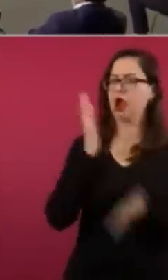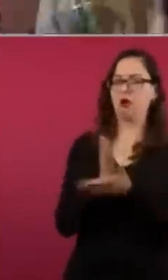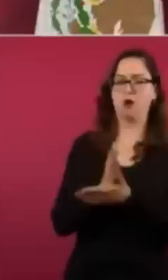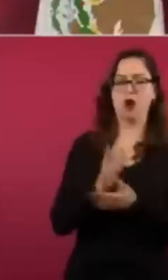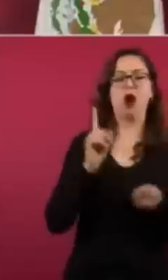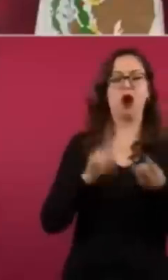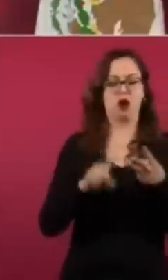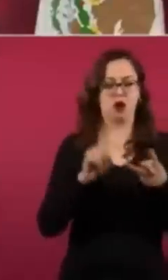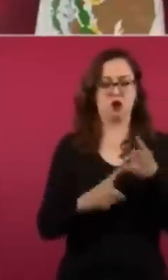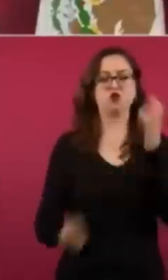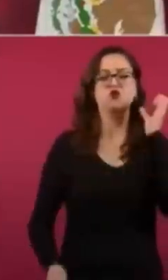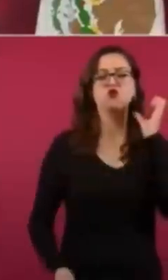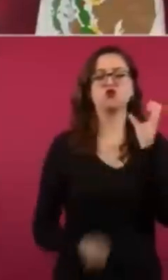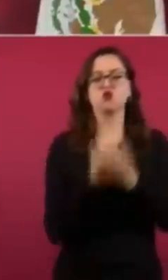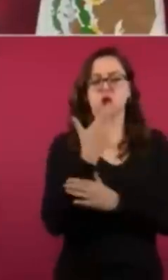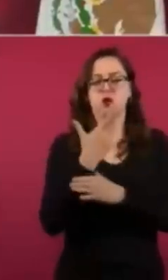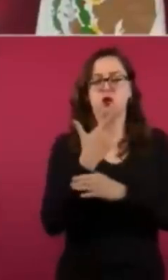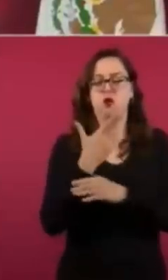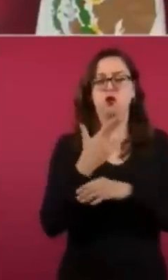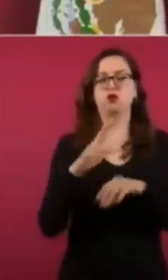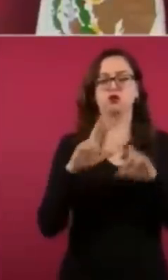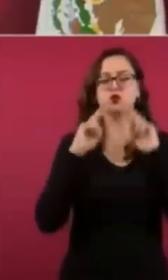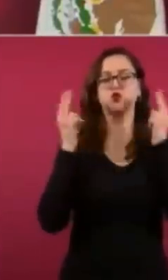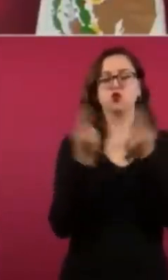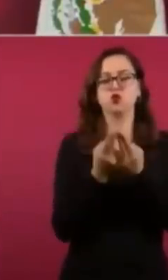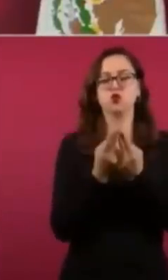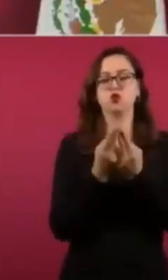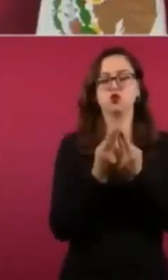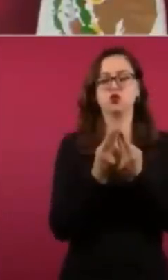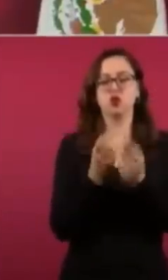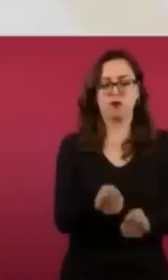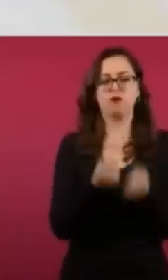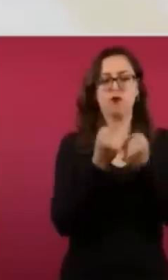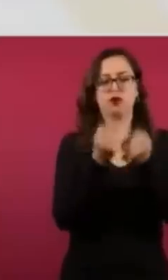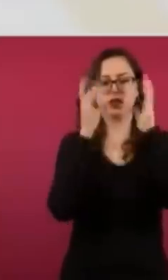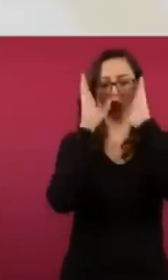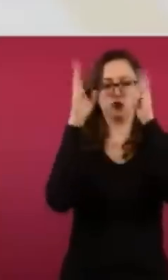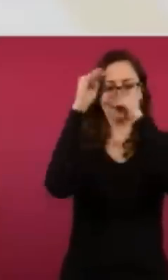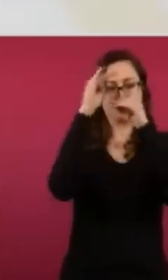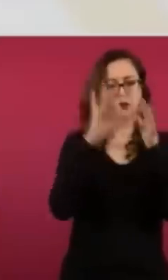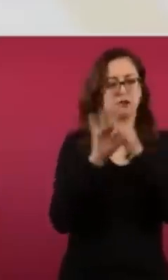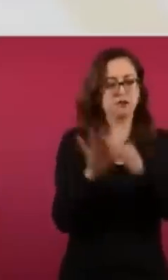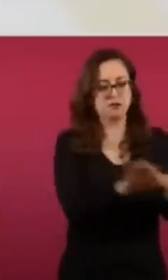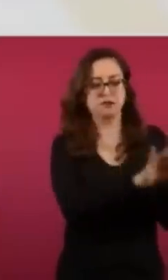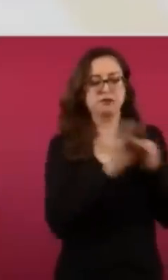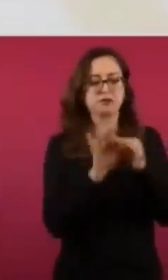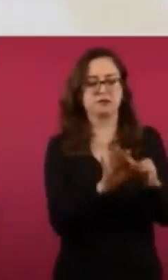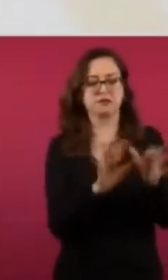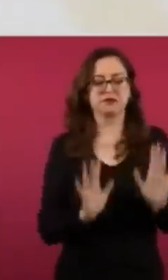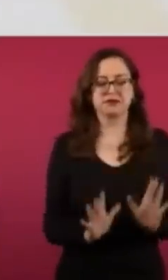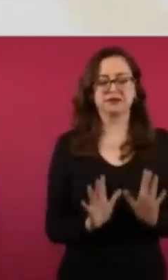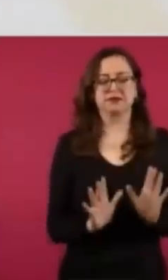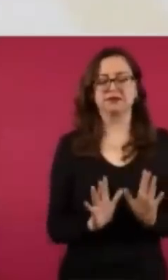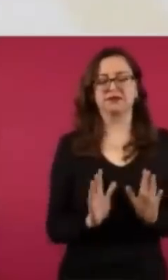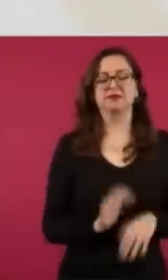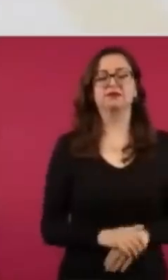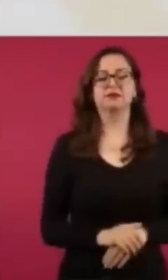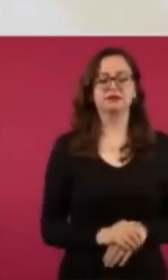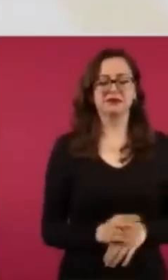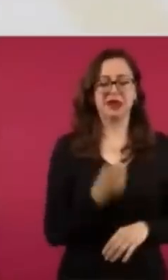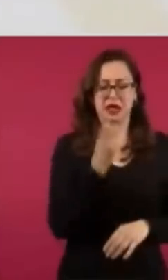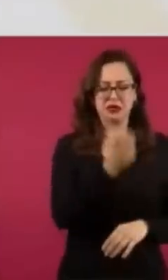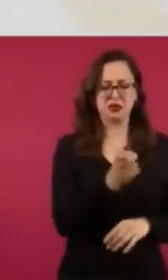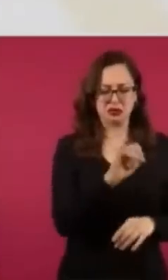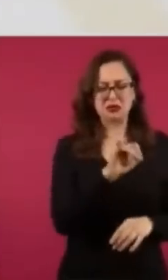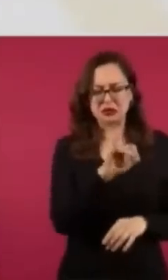entonces ahí estamos pues viendo pero eso no lo central lo que nos importa es esto